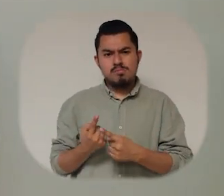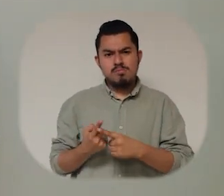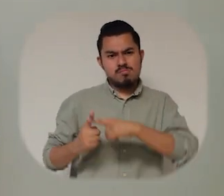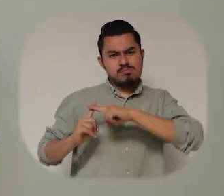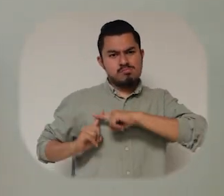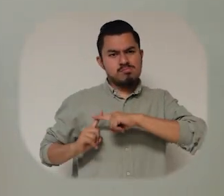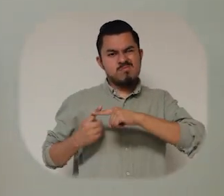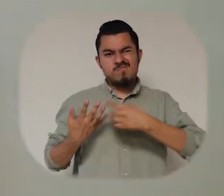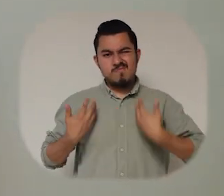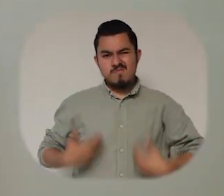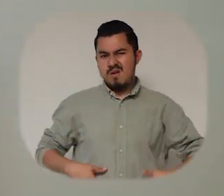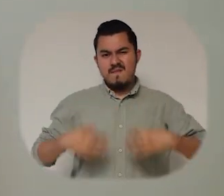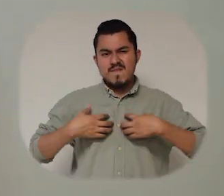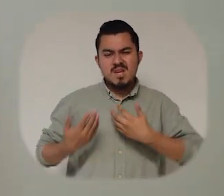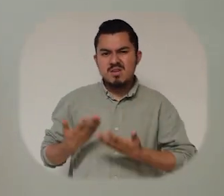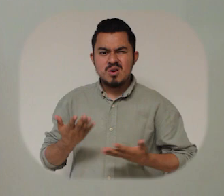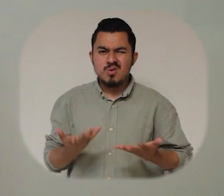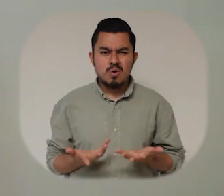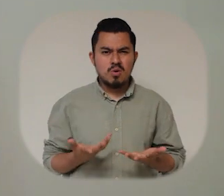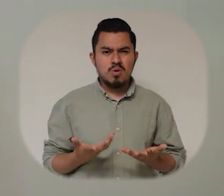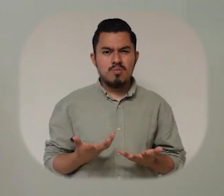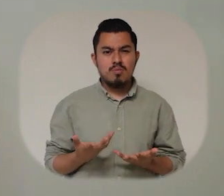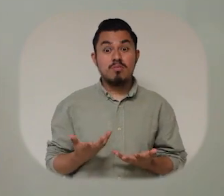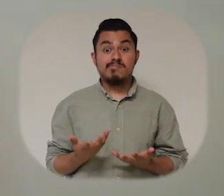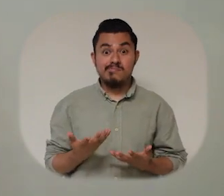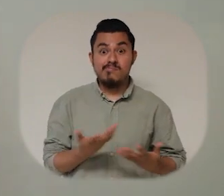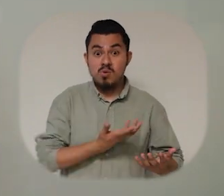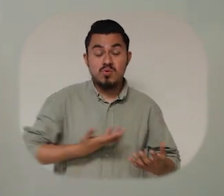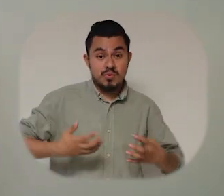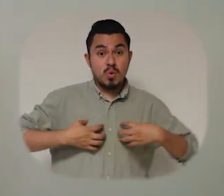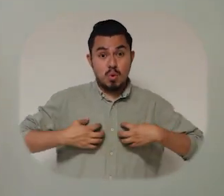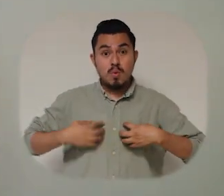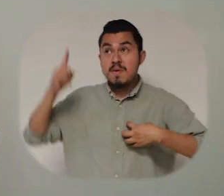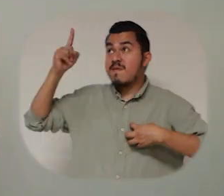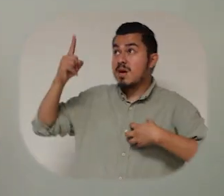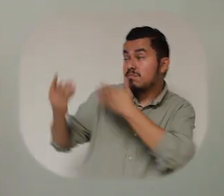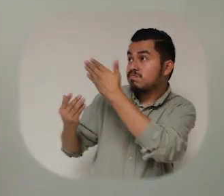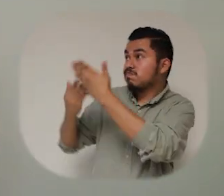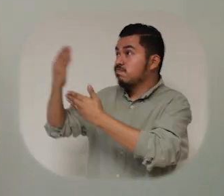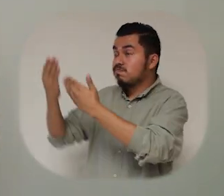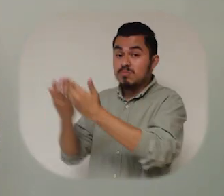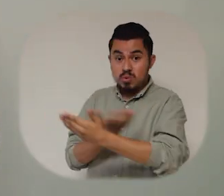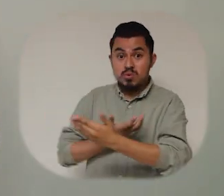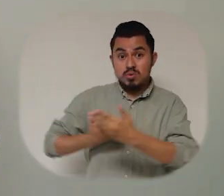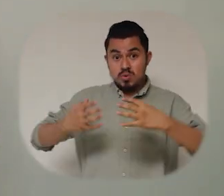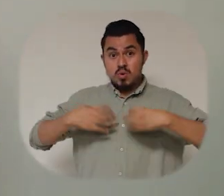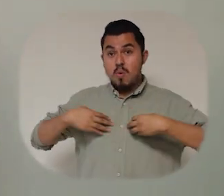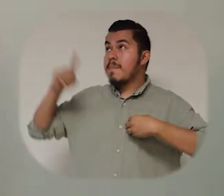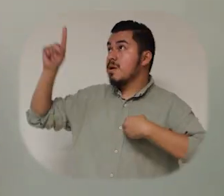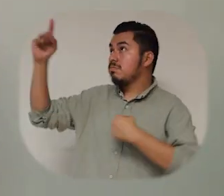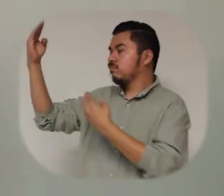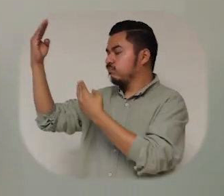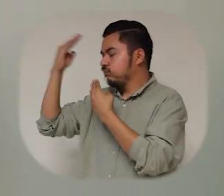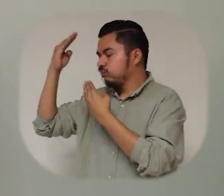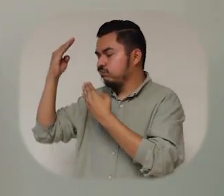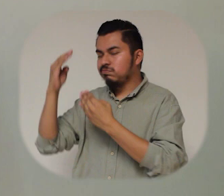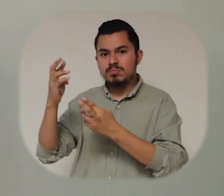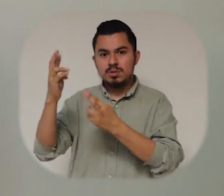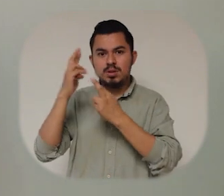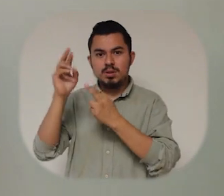de vivir el cristiano? Debe de vivir por Él. Y debe de vivir en obediencia